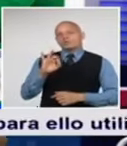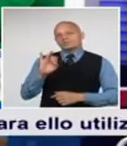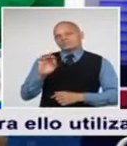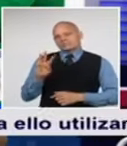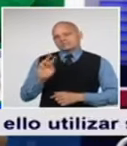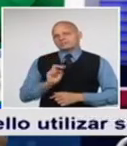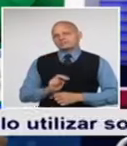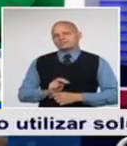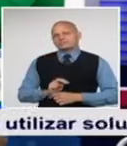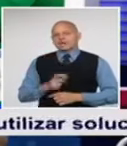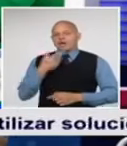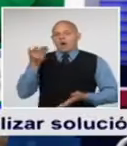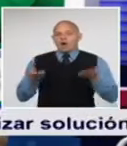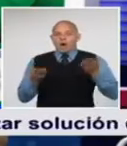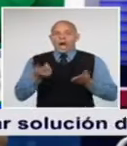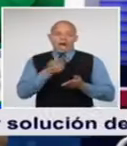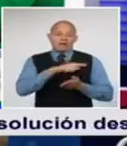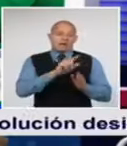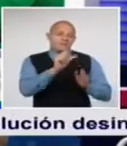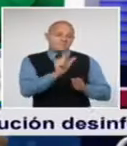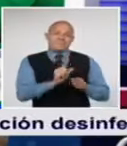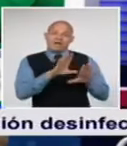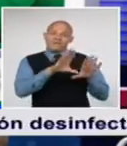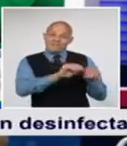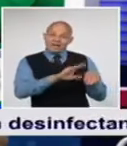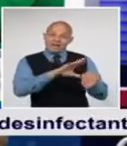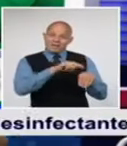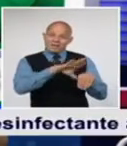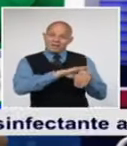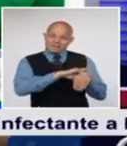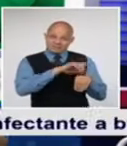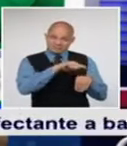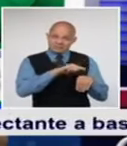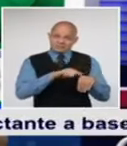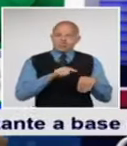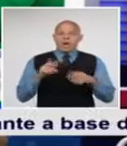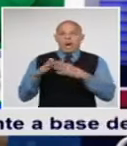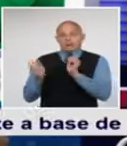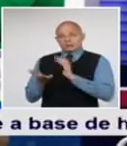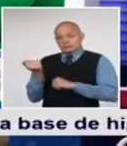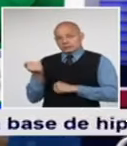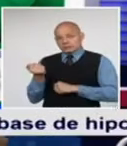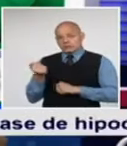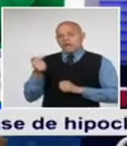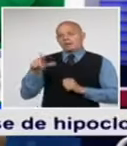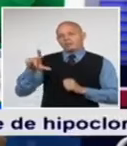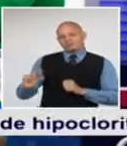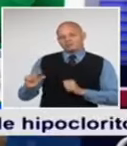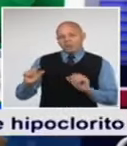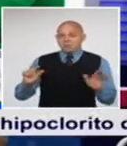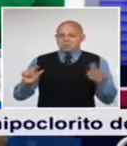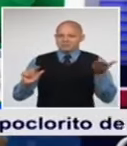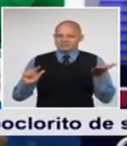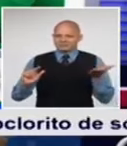los diagnosticados en el día. De todas formas, el 94,3% de todos los diagnosticados en